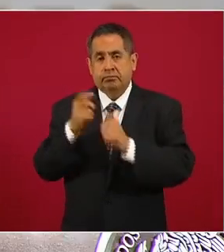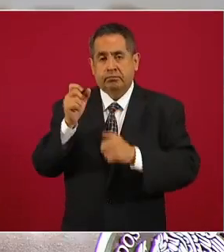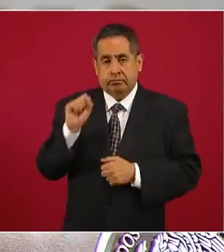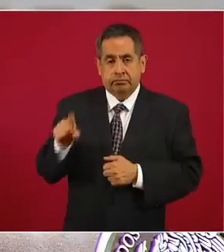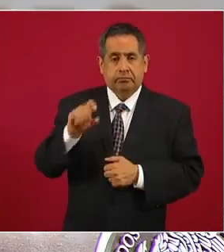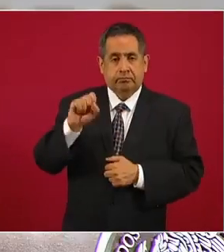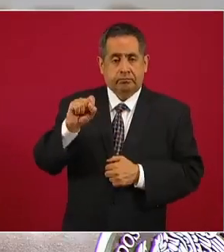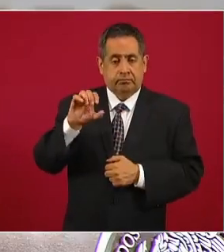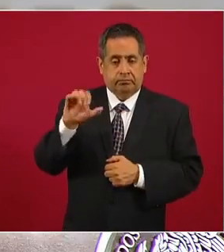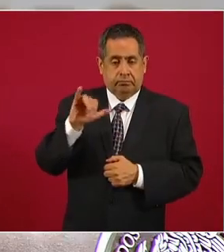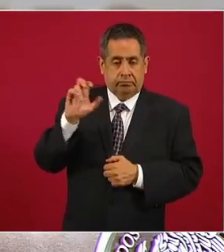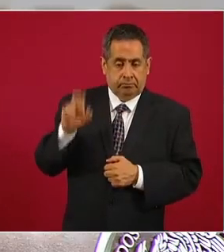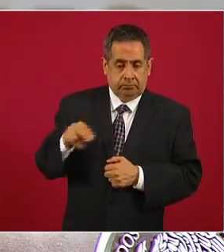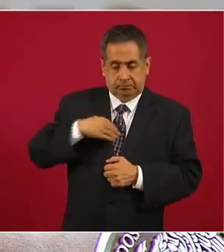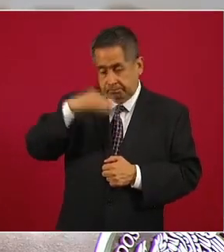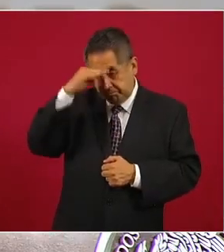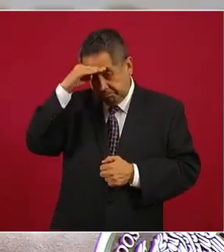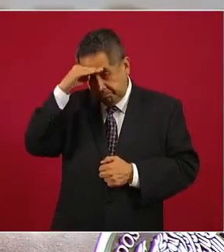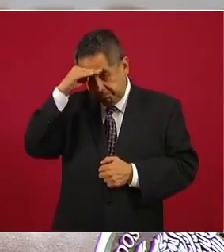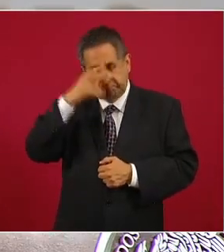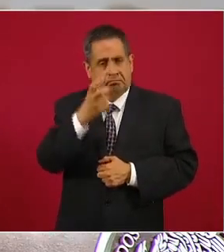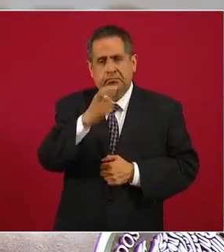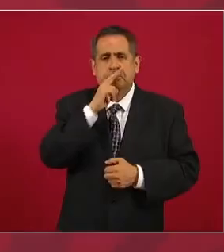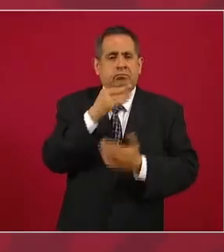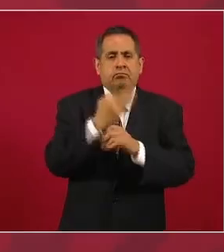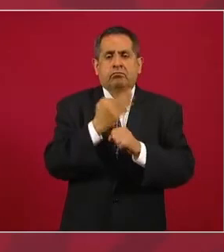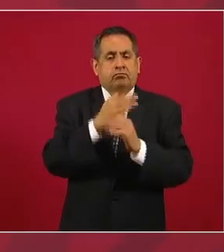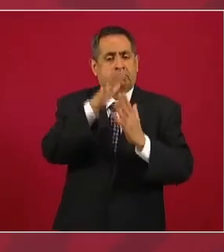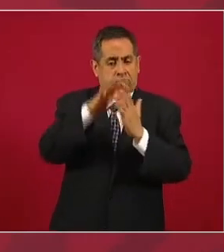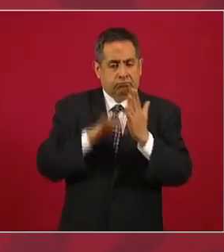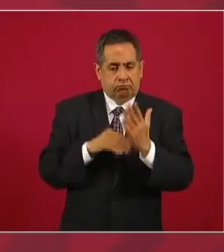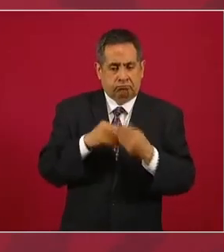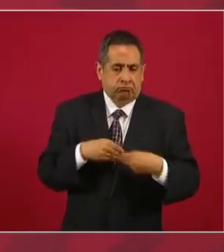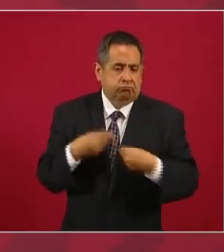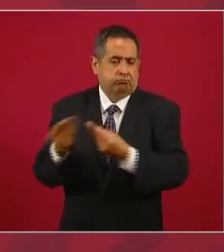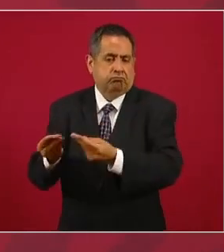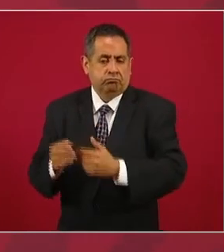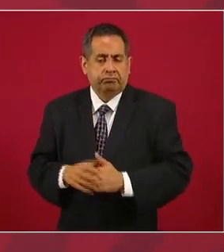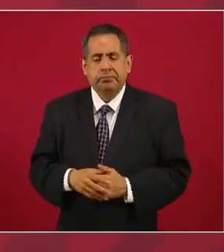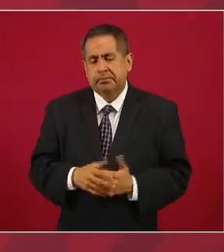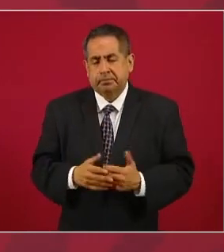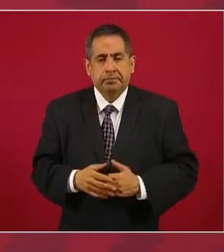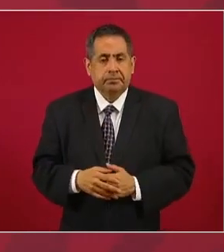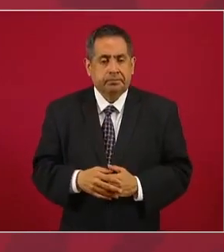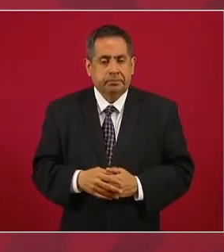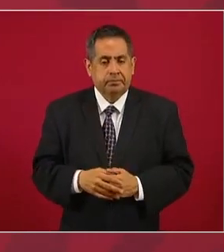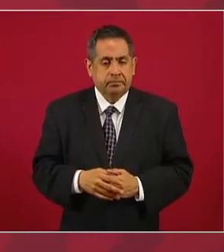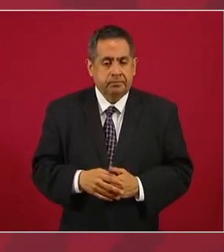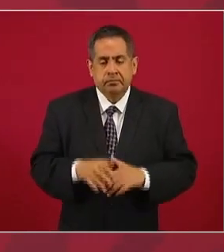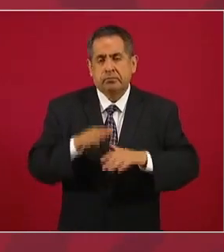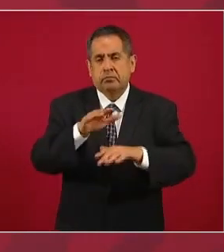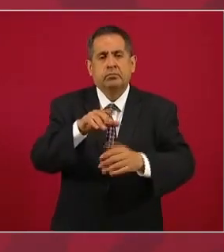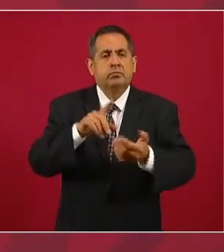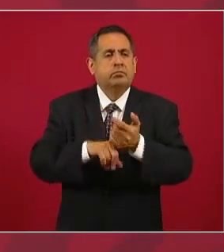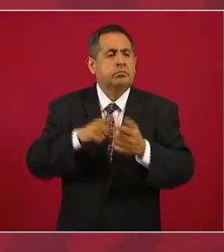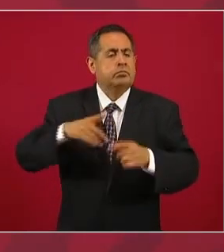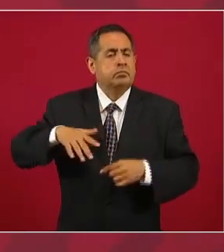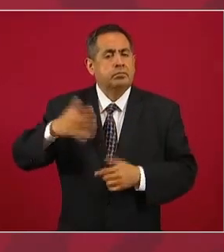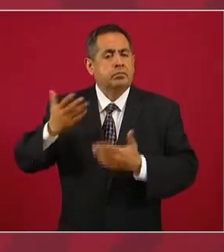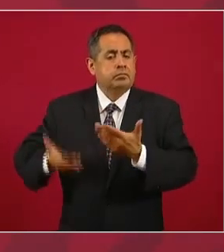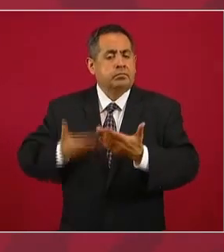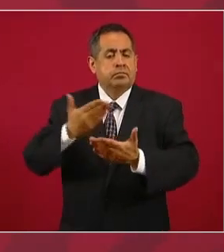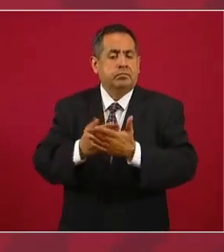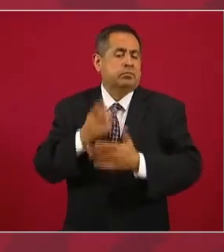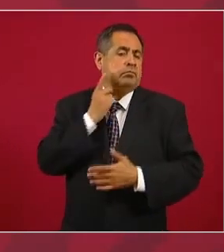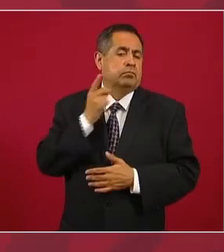Justicia, pues por eso presento este escrito. Acerca de lo que propone el